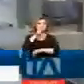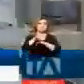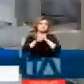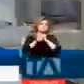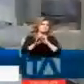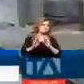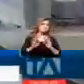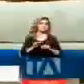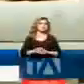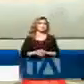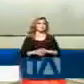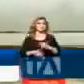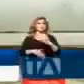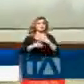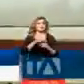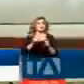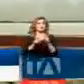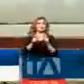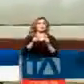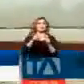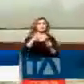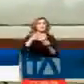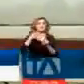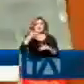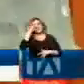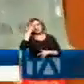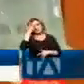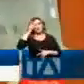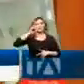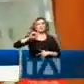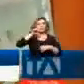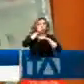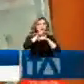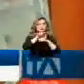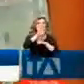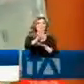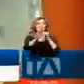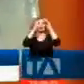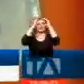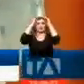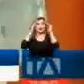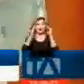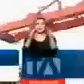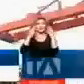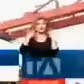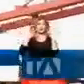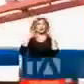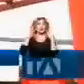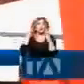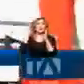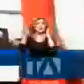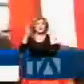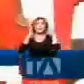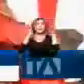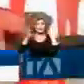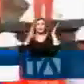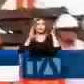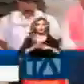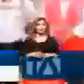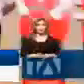todos relacionados al de origen, continúan con síntomas leves, supervisados en sus viviendas en Guayaquil y Babahoyo. Acto